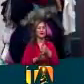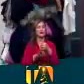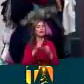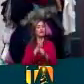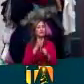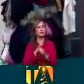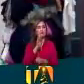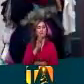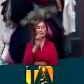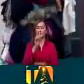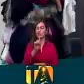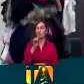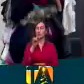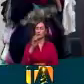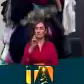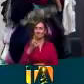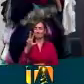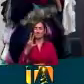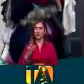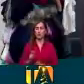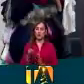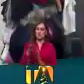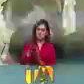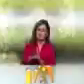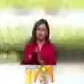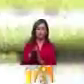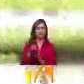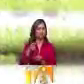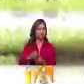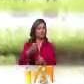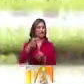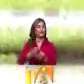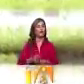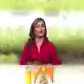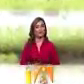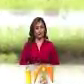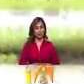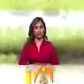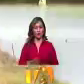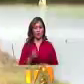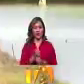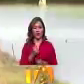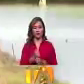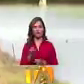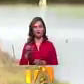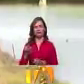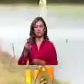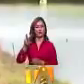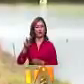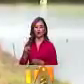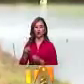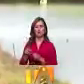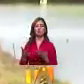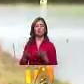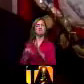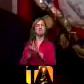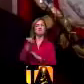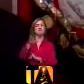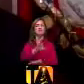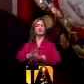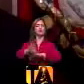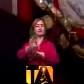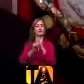en el subempleo, es decir, ganando menos del salario básico. Y el incremento de este trabajo no adecuado se da sobre todo en el área rural.